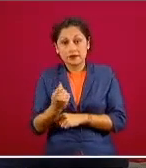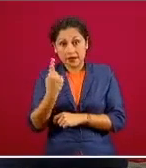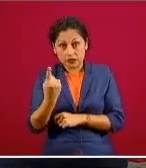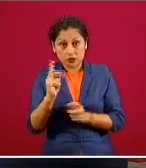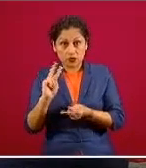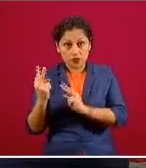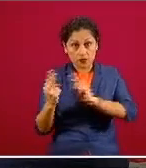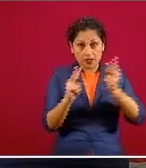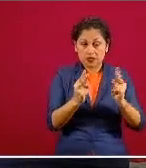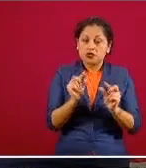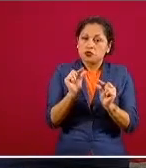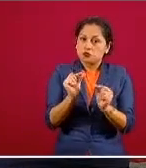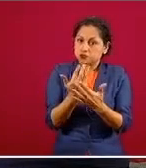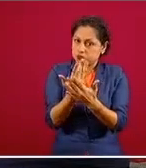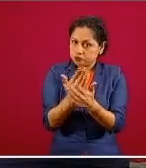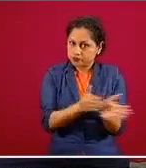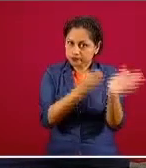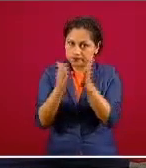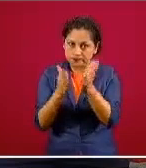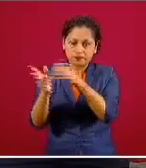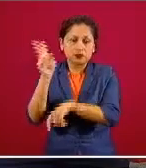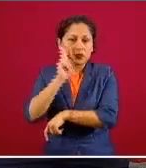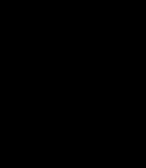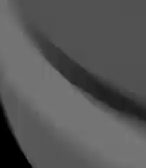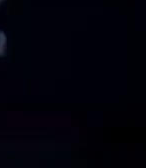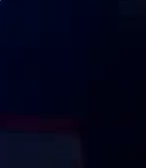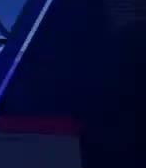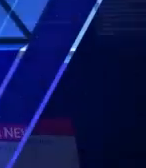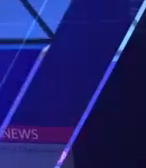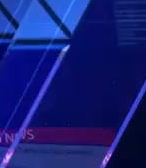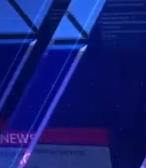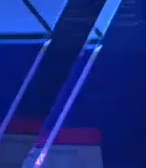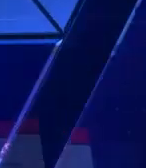los que son vecinos y 463 los que tienen alta transmisión.